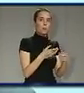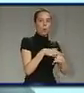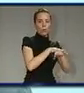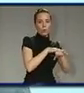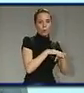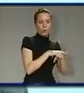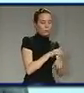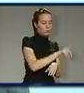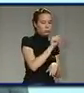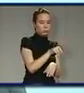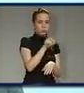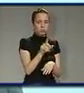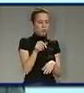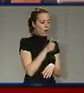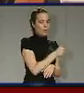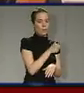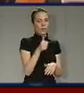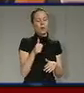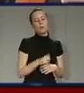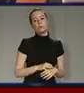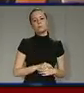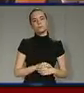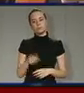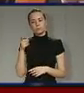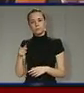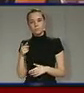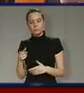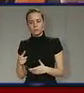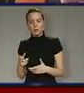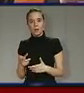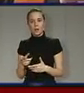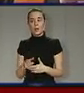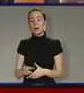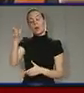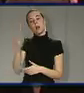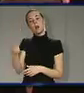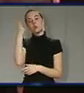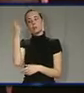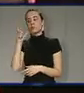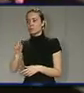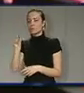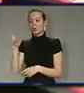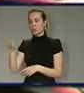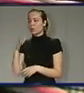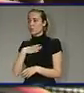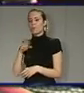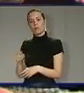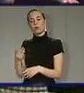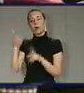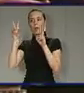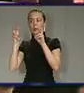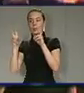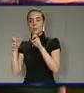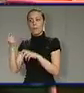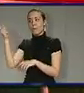ejecutada en vertical... ...por cada uno de los servicios. Marcilla daría más capacidad de decisión... ...a los alumnos en la elaboración de los presupuestos. Que